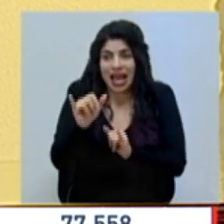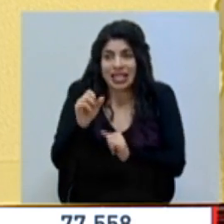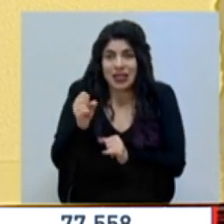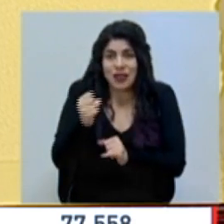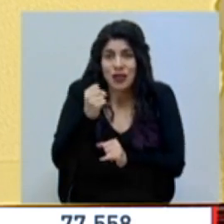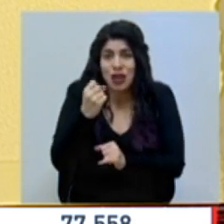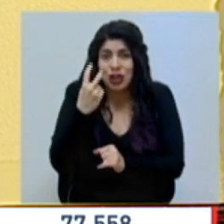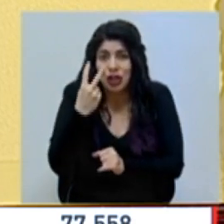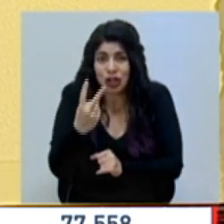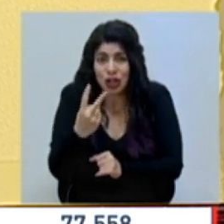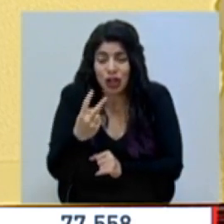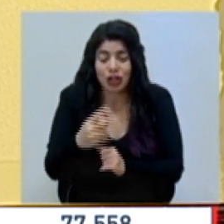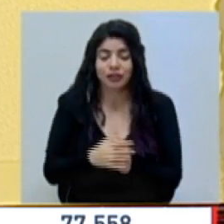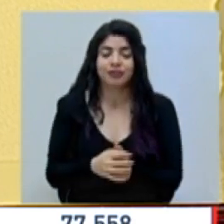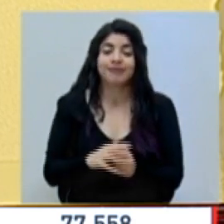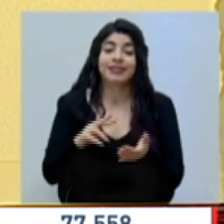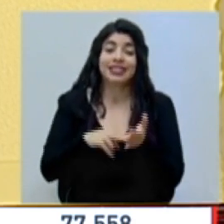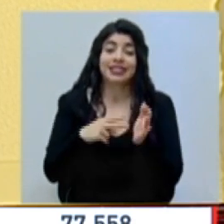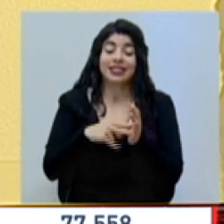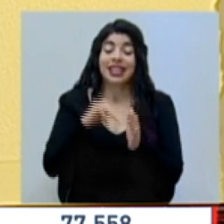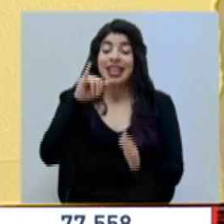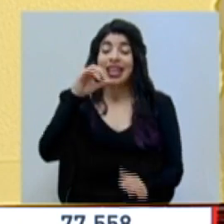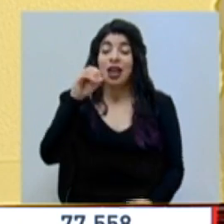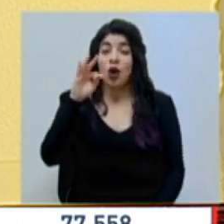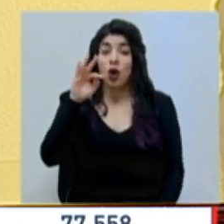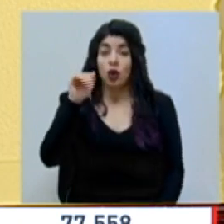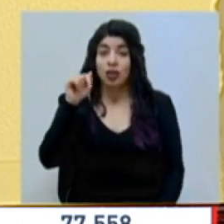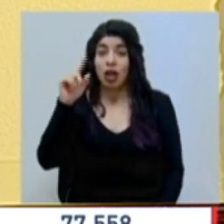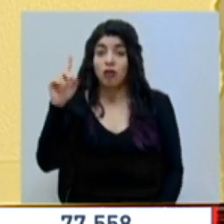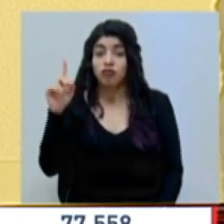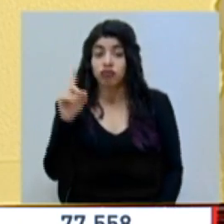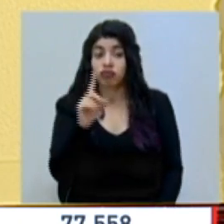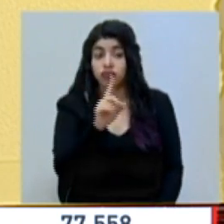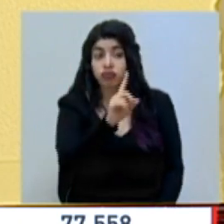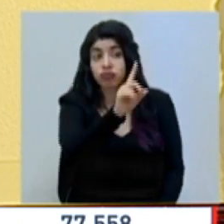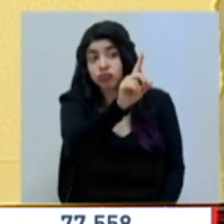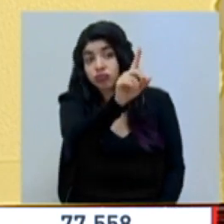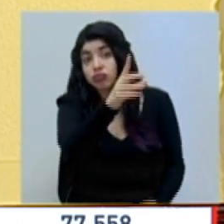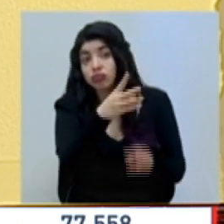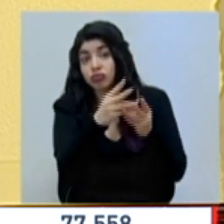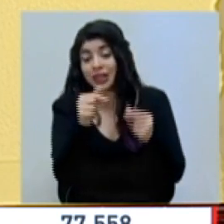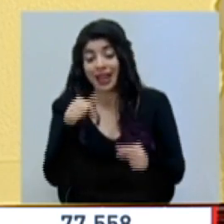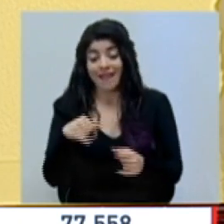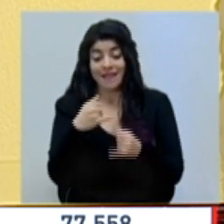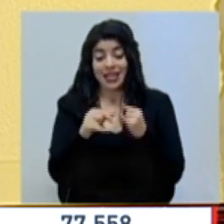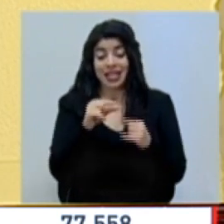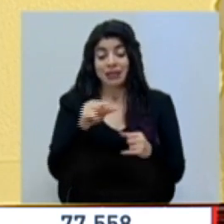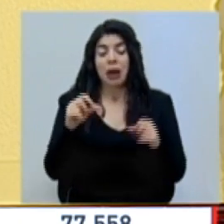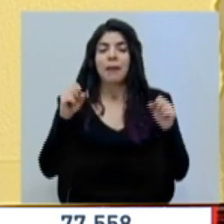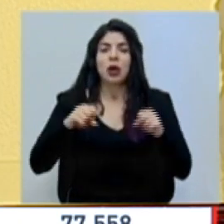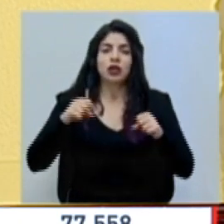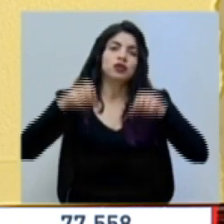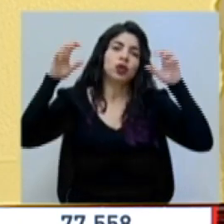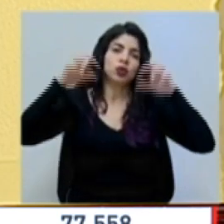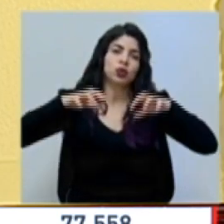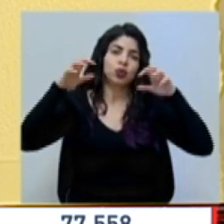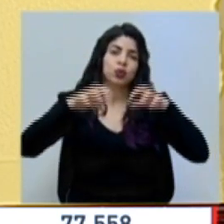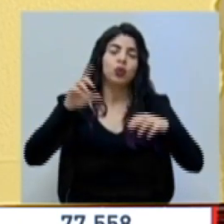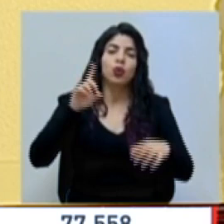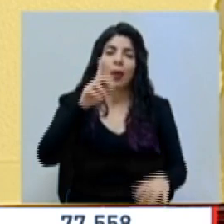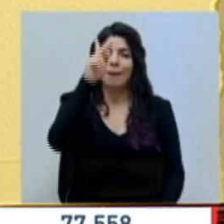Así que ya después del paso de Iota, estamos previendo este fin de semana lluvioso, particularmente en el